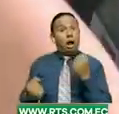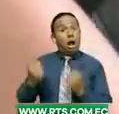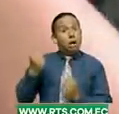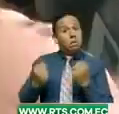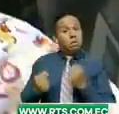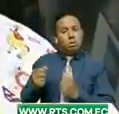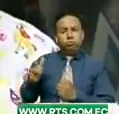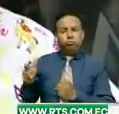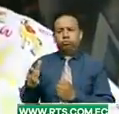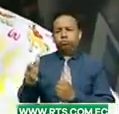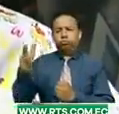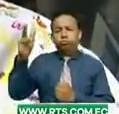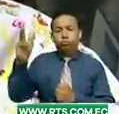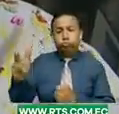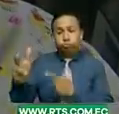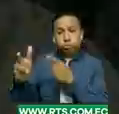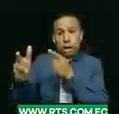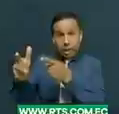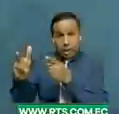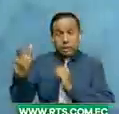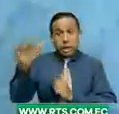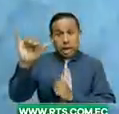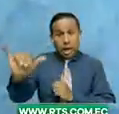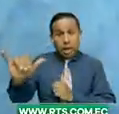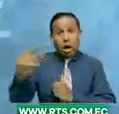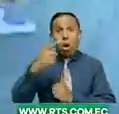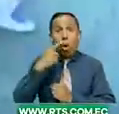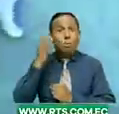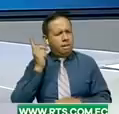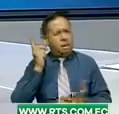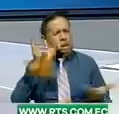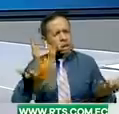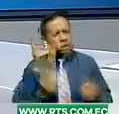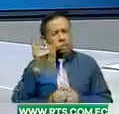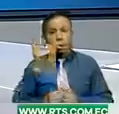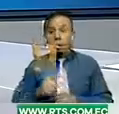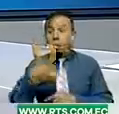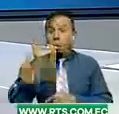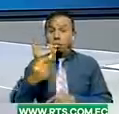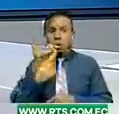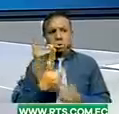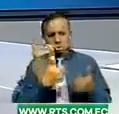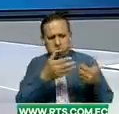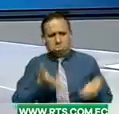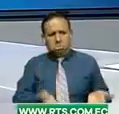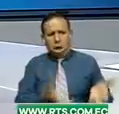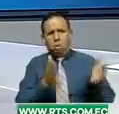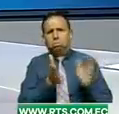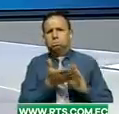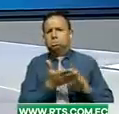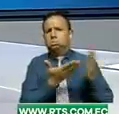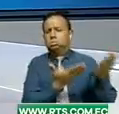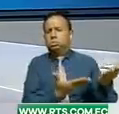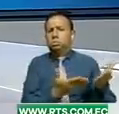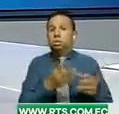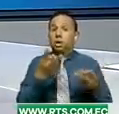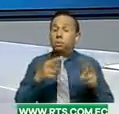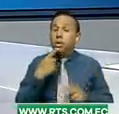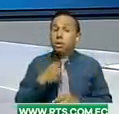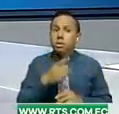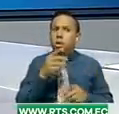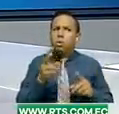estaba esperando más adelante, a las 6 de marzo. Cuando se retiraban del sitio, se condenan las pérdidas económicas y la violencia.